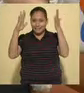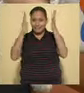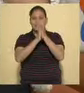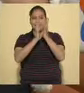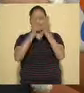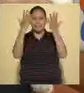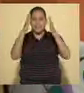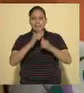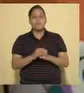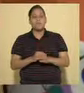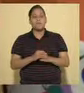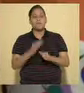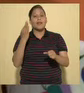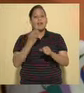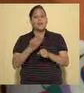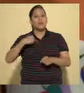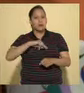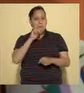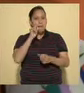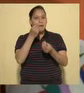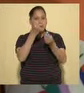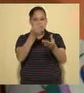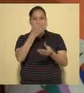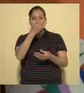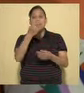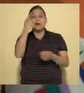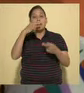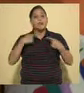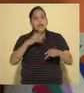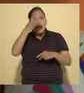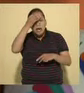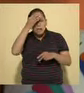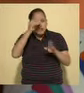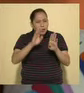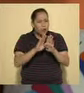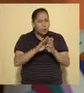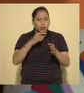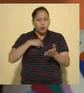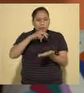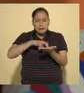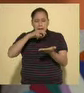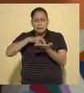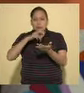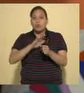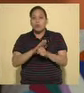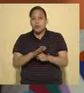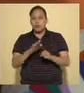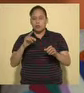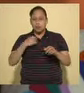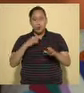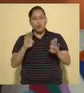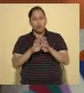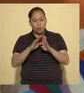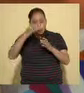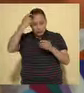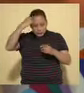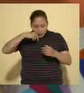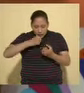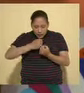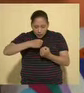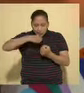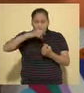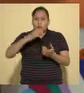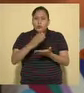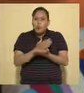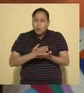pide. Vamos a darla mañana para que la gente vaya aprendiendo técnicas de cómo puede entrar y aliviar esa